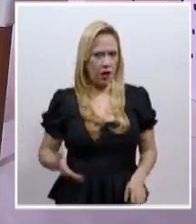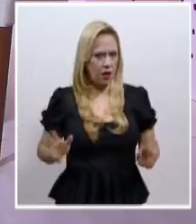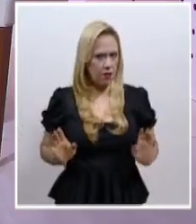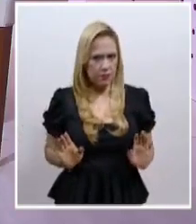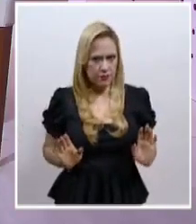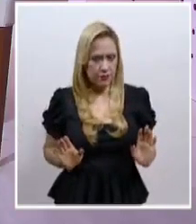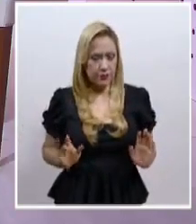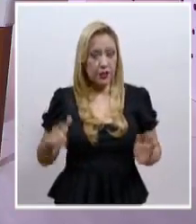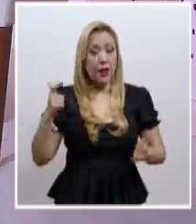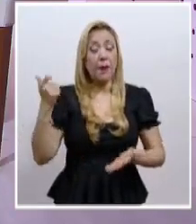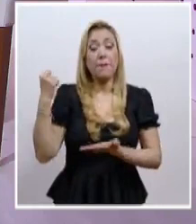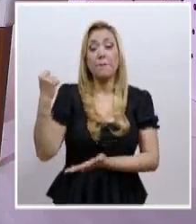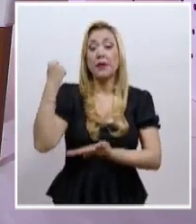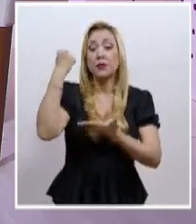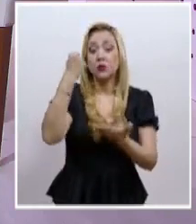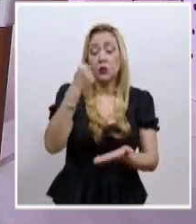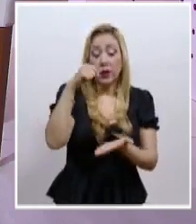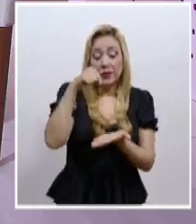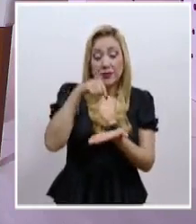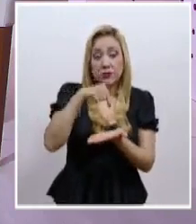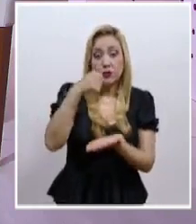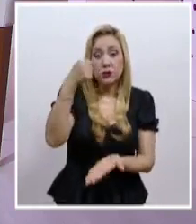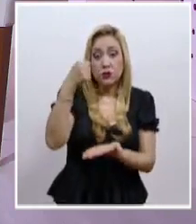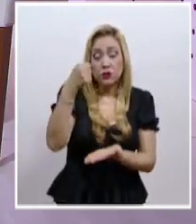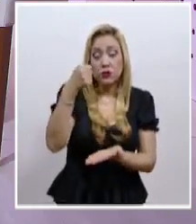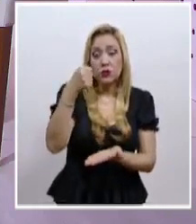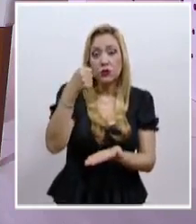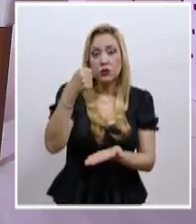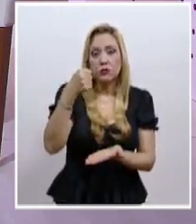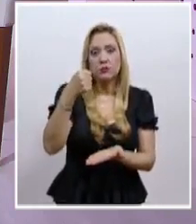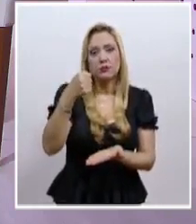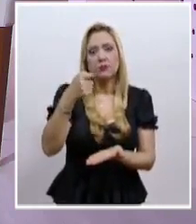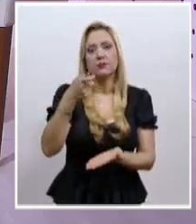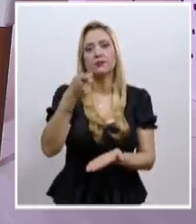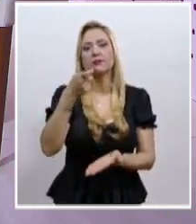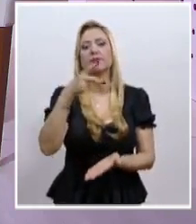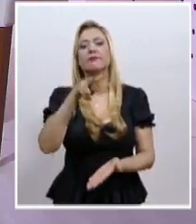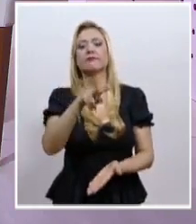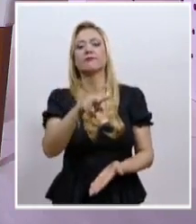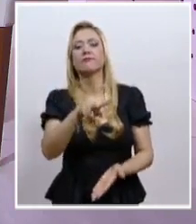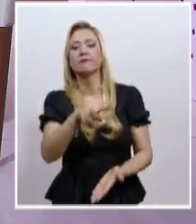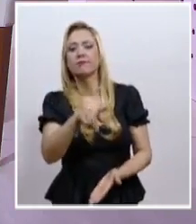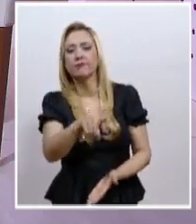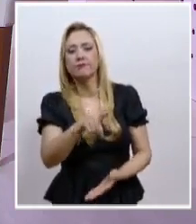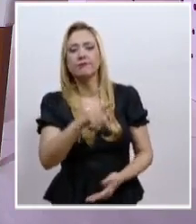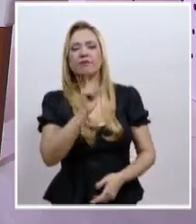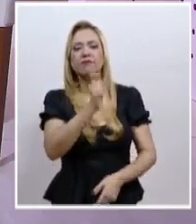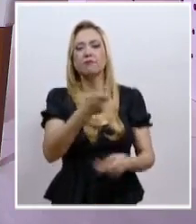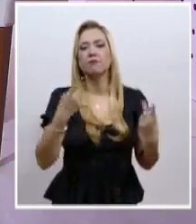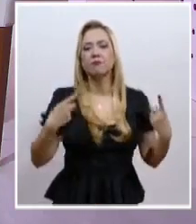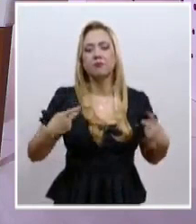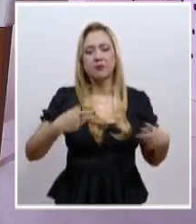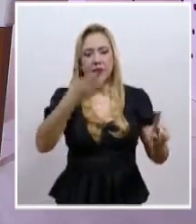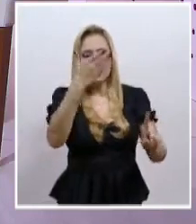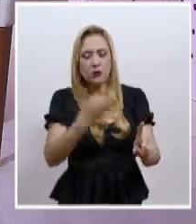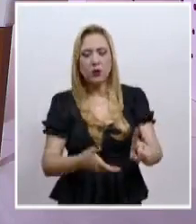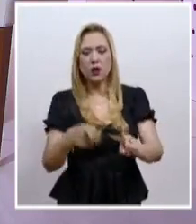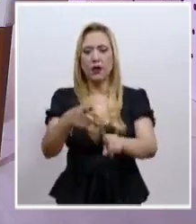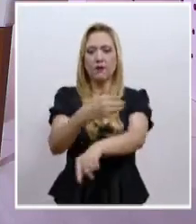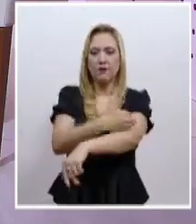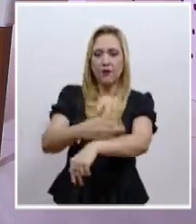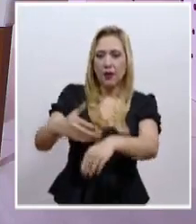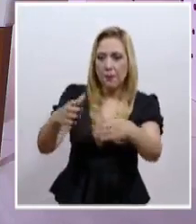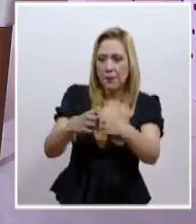El presupuesto nos define en gran forma a las personas, a las familias y obviamente al Estado. En